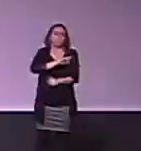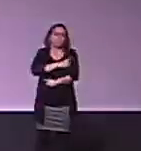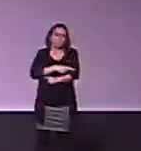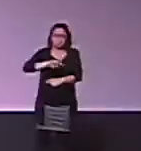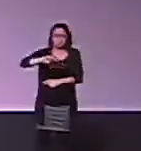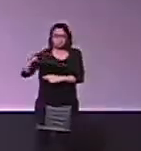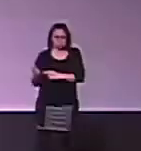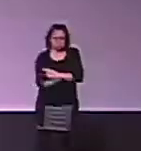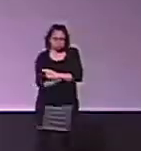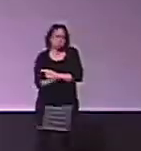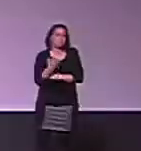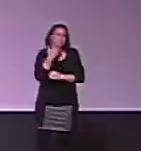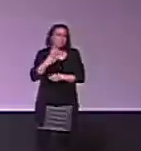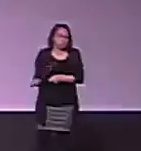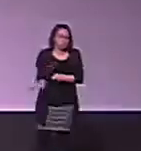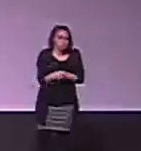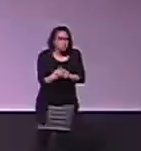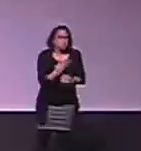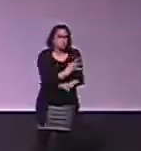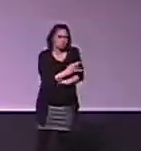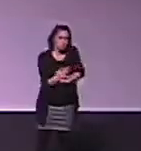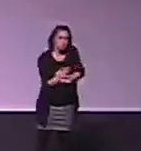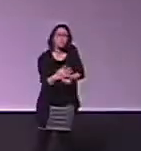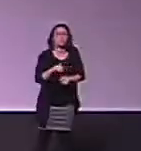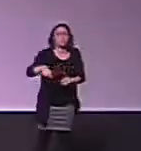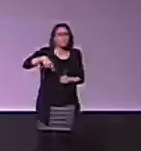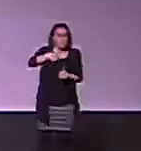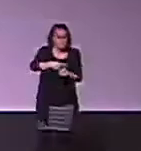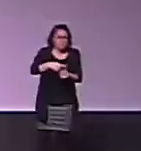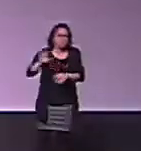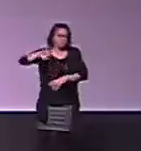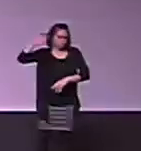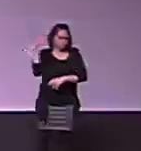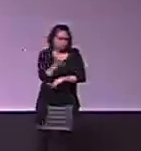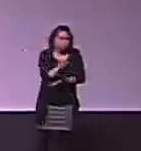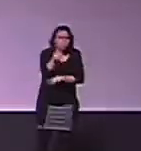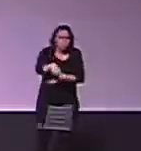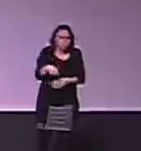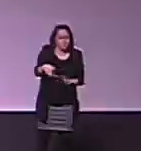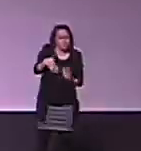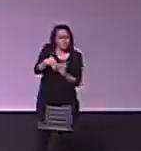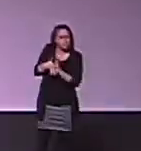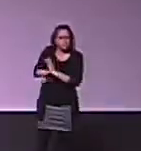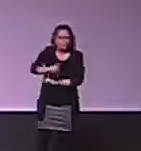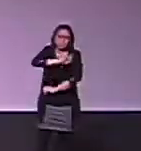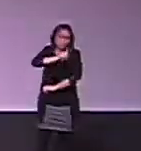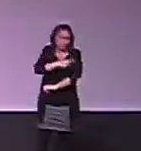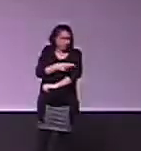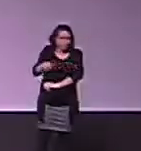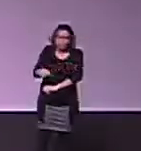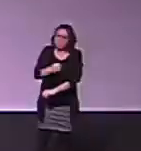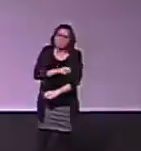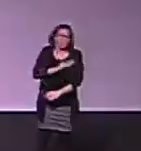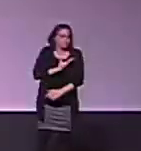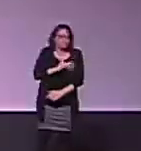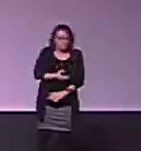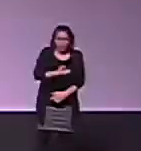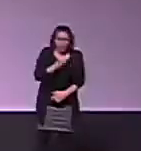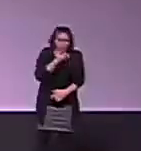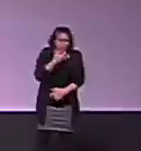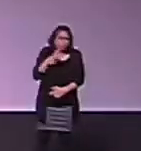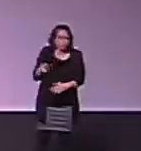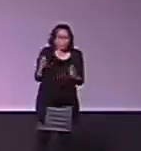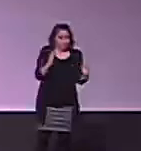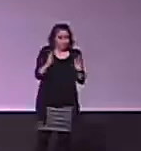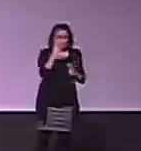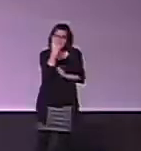du kirolarekiko zuen grina eta etzen lan erraza 40ko hamarkadan. Pero para conocer mejor la